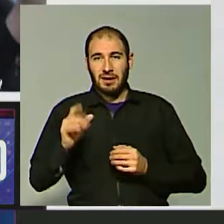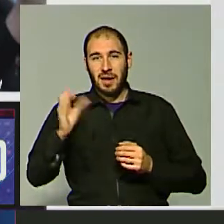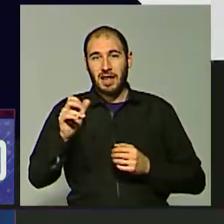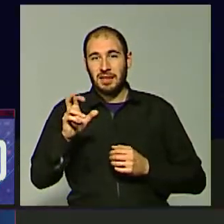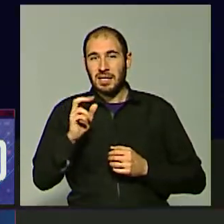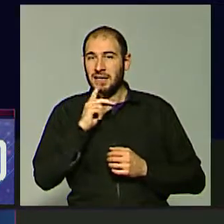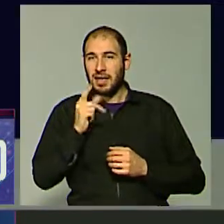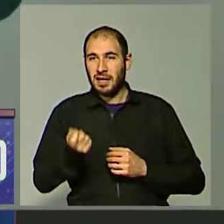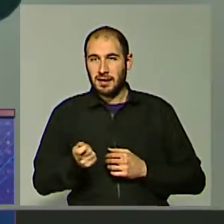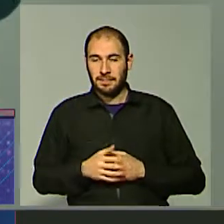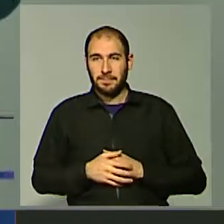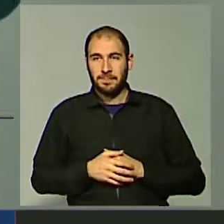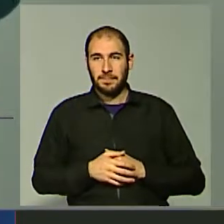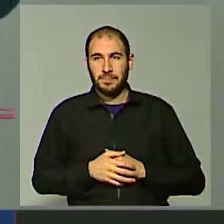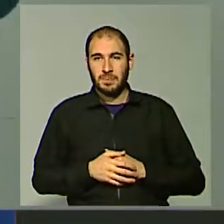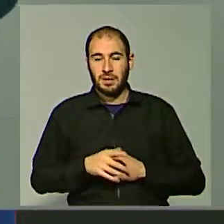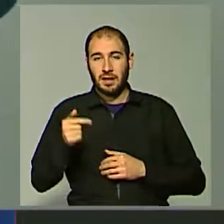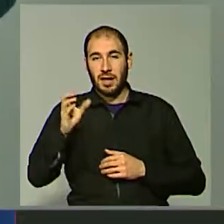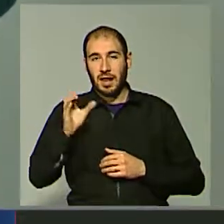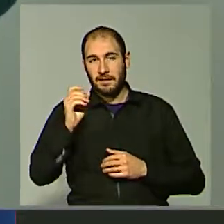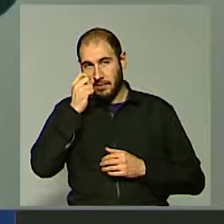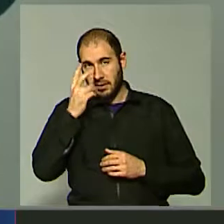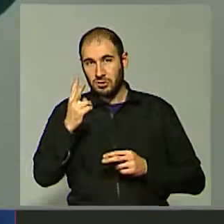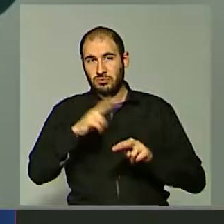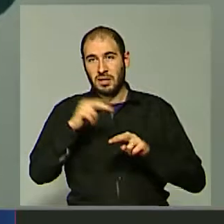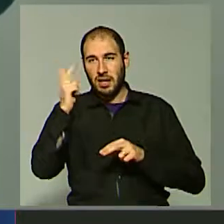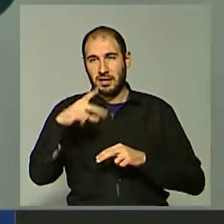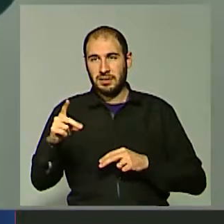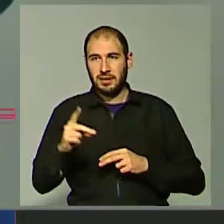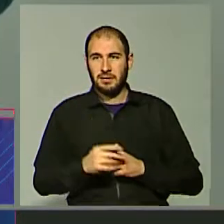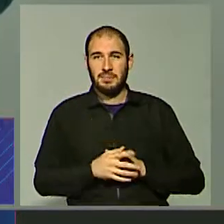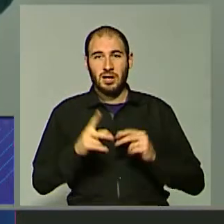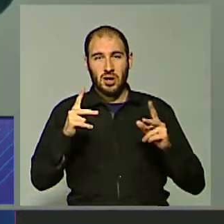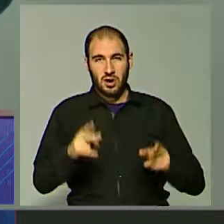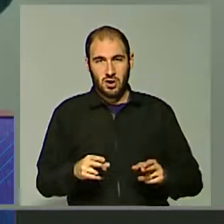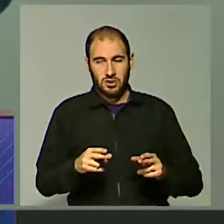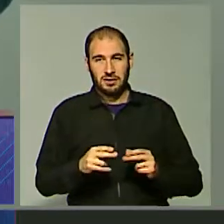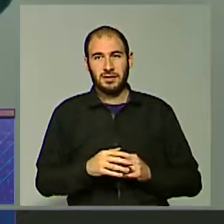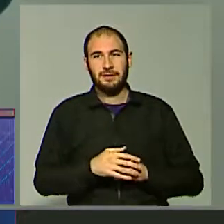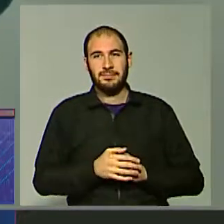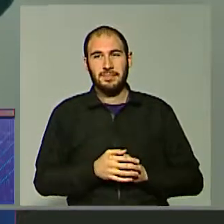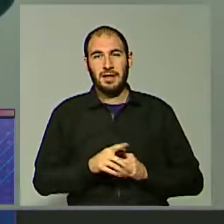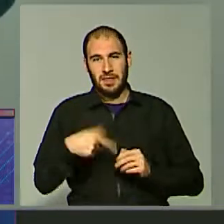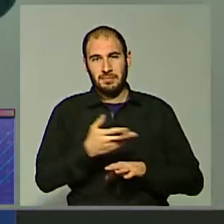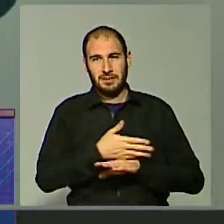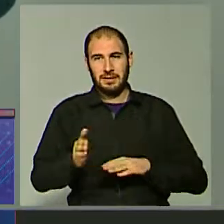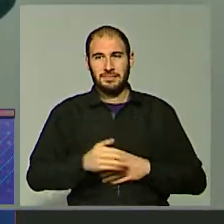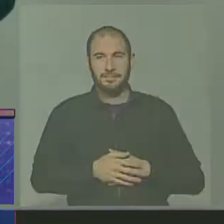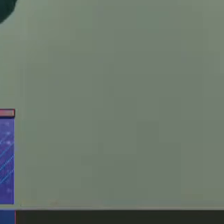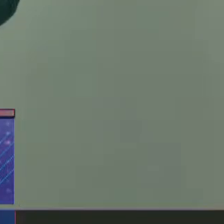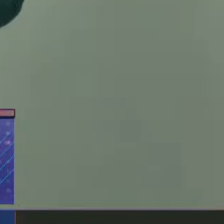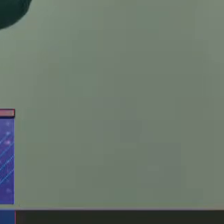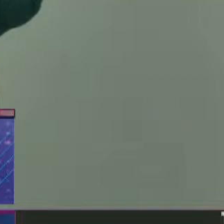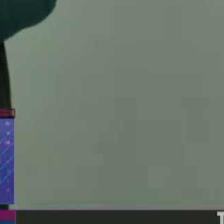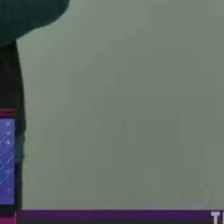número 30 de la televisión digital abierta y el canal número 22 de Supercanal HD. Momento de irnos a otra pausa, enseguida estamos de vuelta.